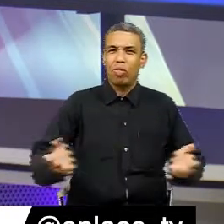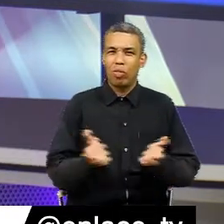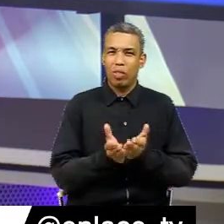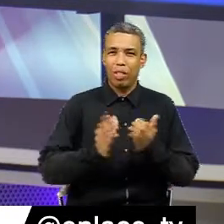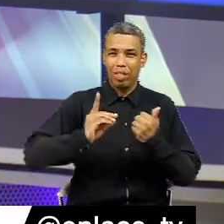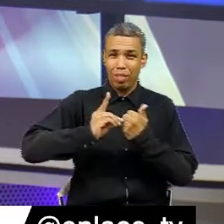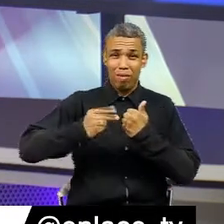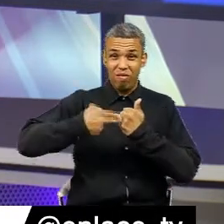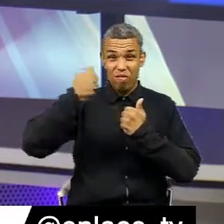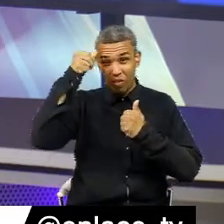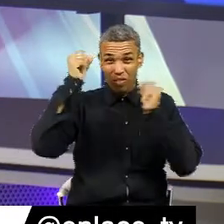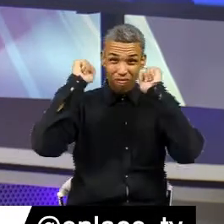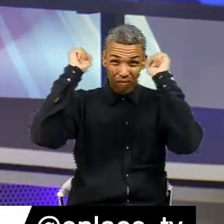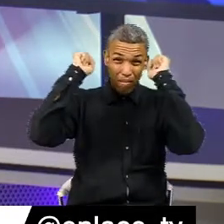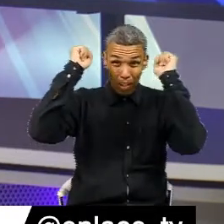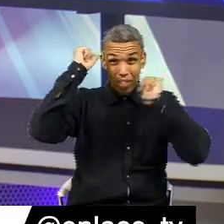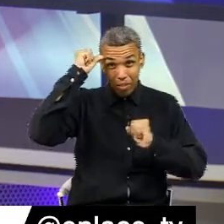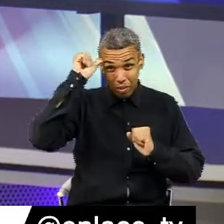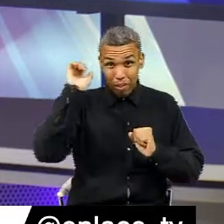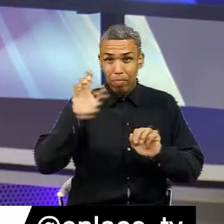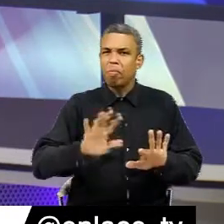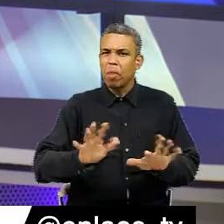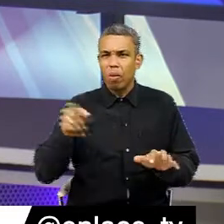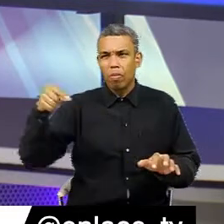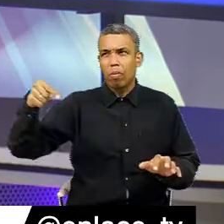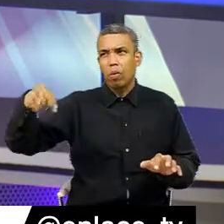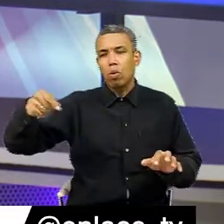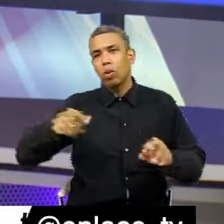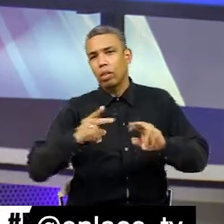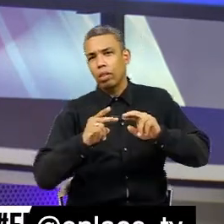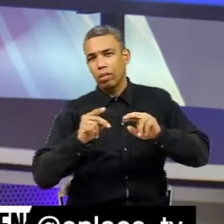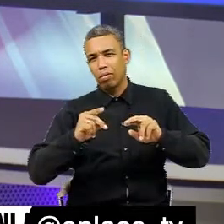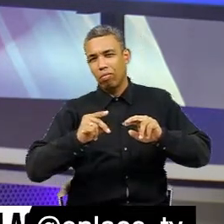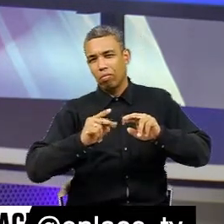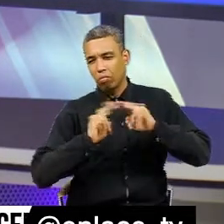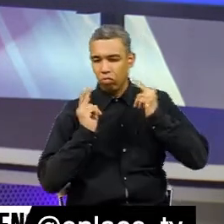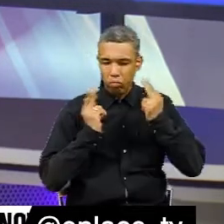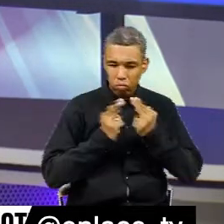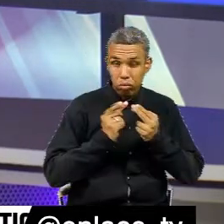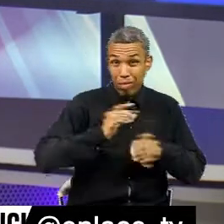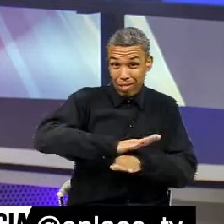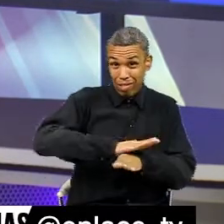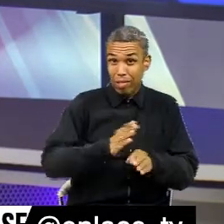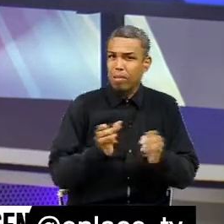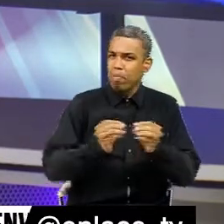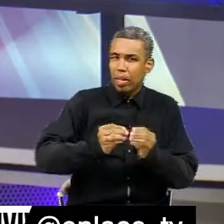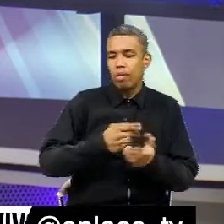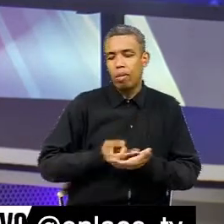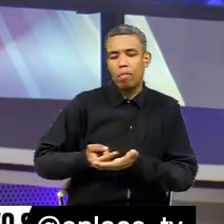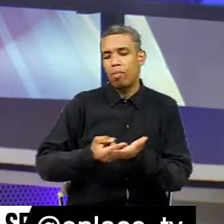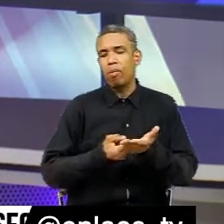Gallego tras cese de actividades en el plantel educativo. Hoy en horas de la tarde se define si siguen o no en paro.